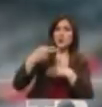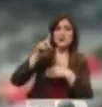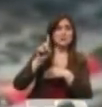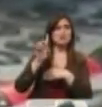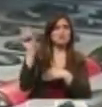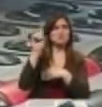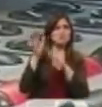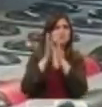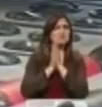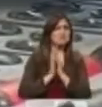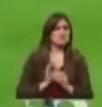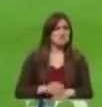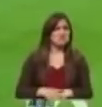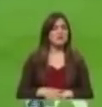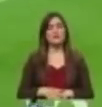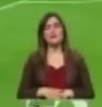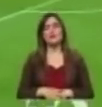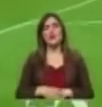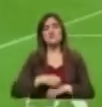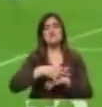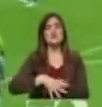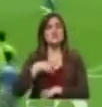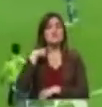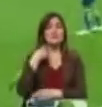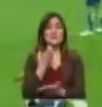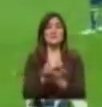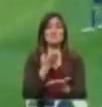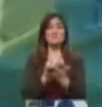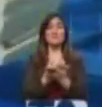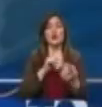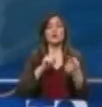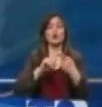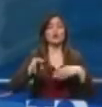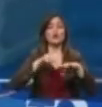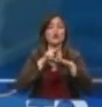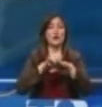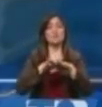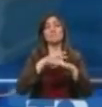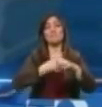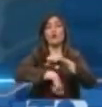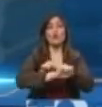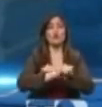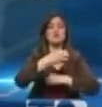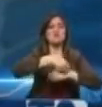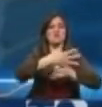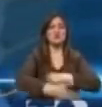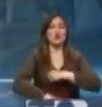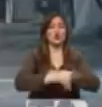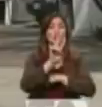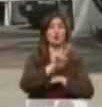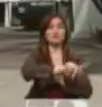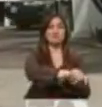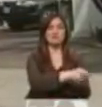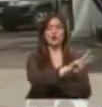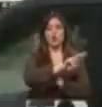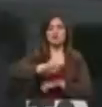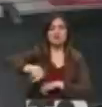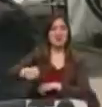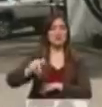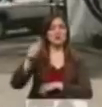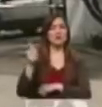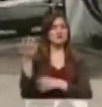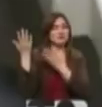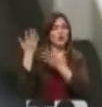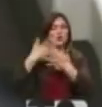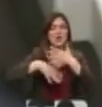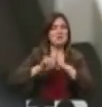Definition. A la fecha, las pérdidas en la transmisión del Campeonato Nacional de Fútbol suman 2,8 millones de dólares. Adicionalmente, los